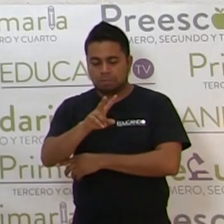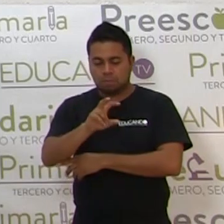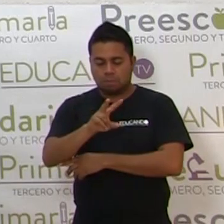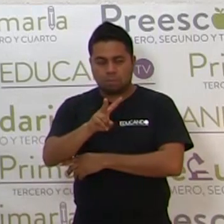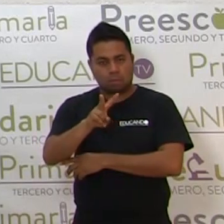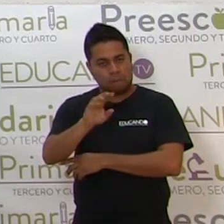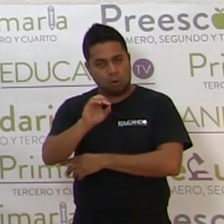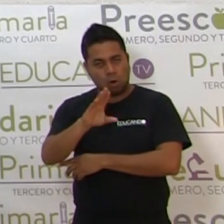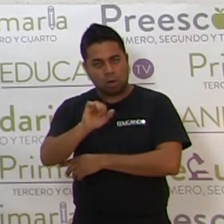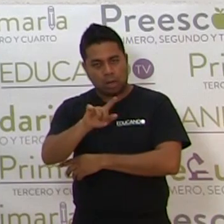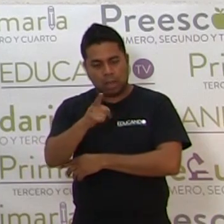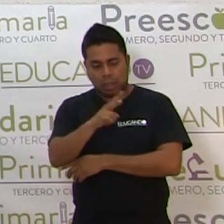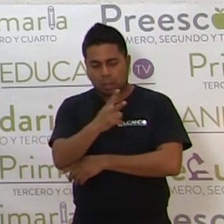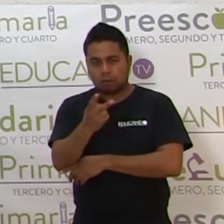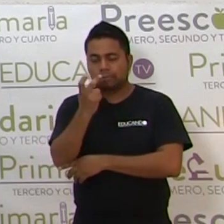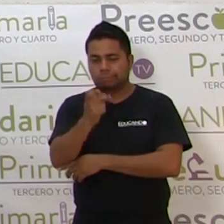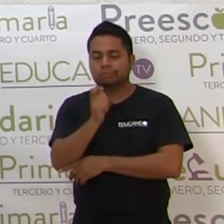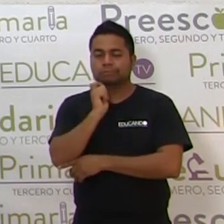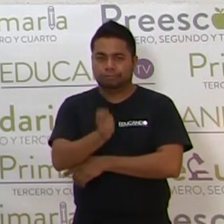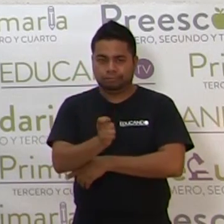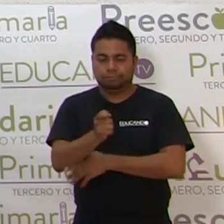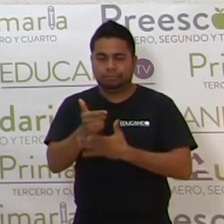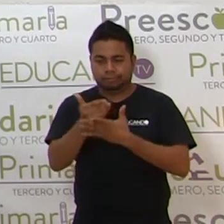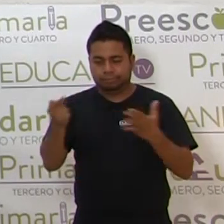lo tanto,